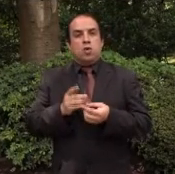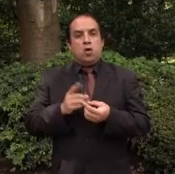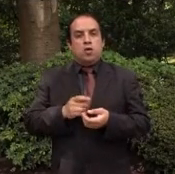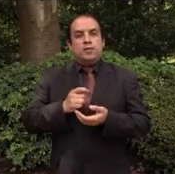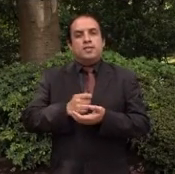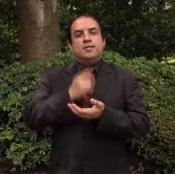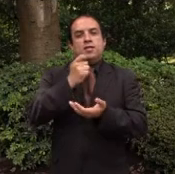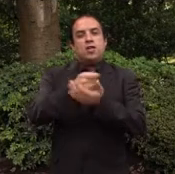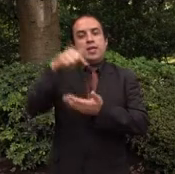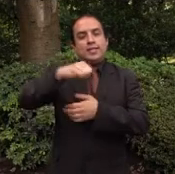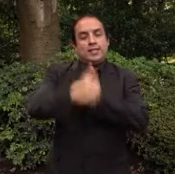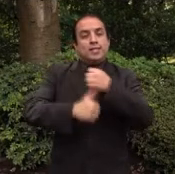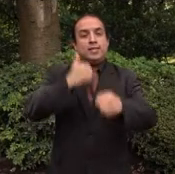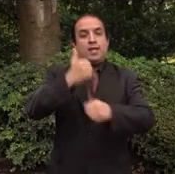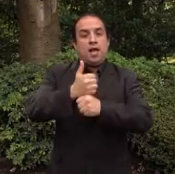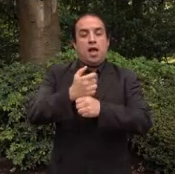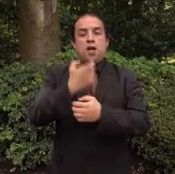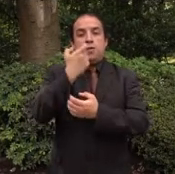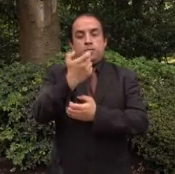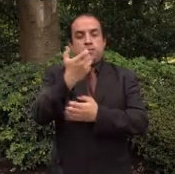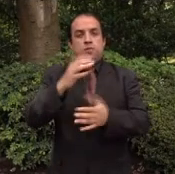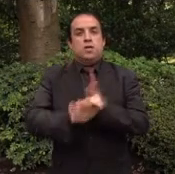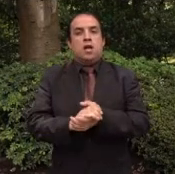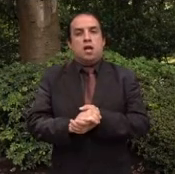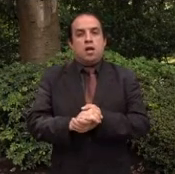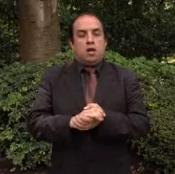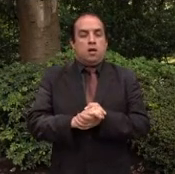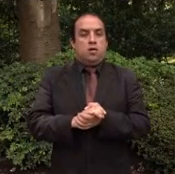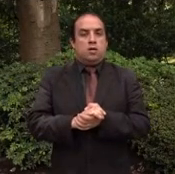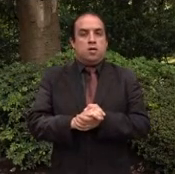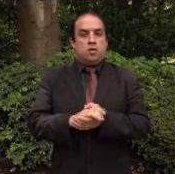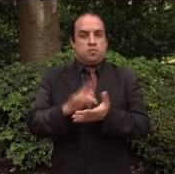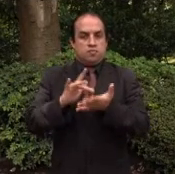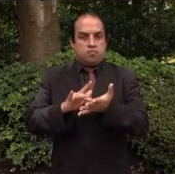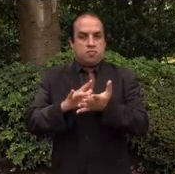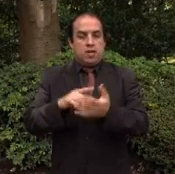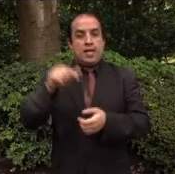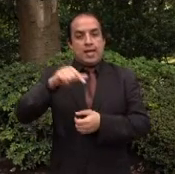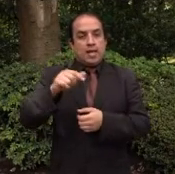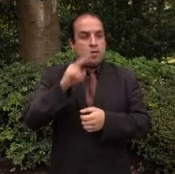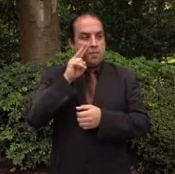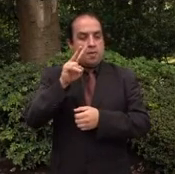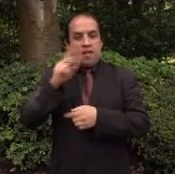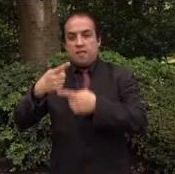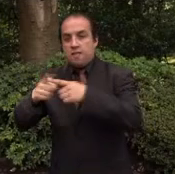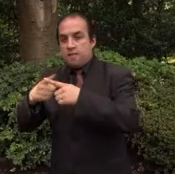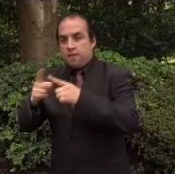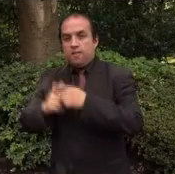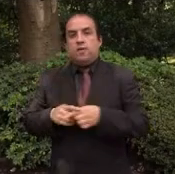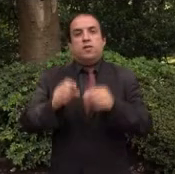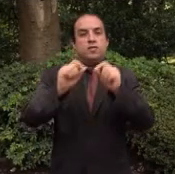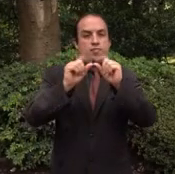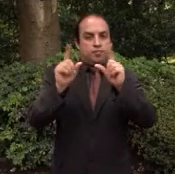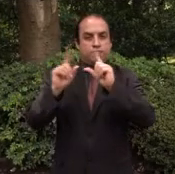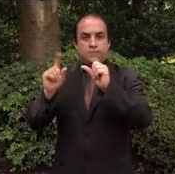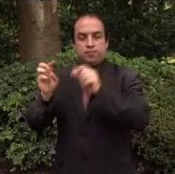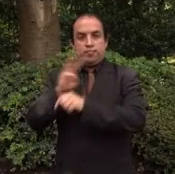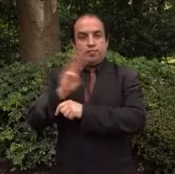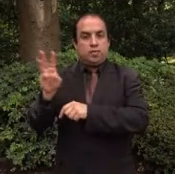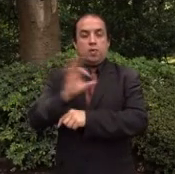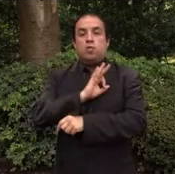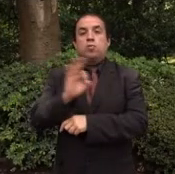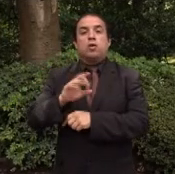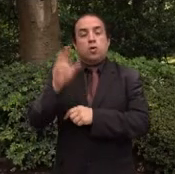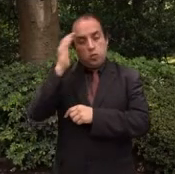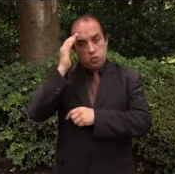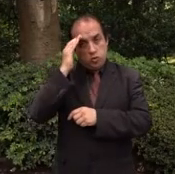ustedes ya los mencionó Alejandra, pero ustedes los pueden apreciar en los distintos portales, pueden conocerlos,